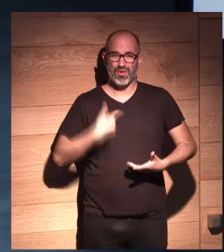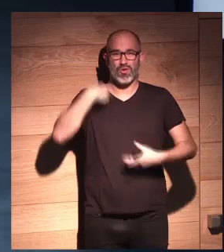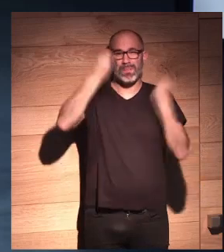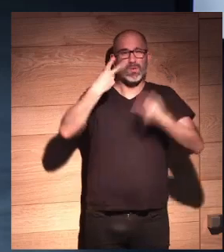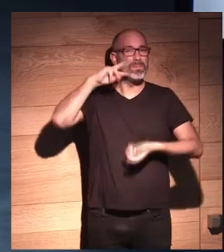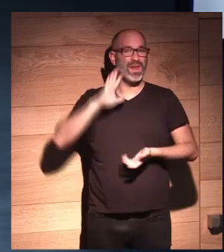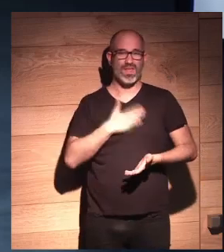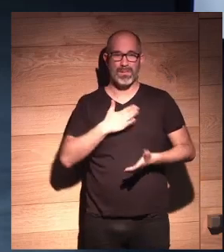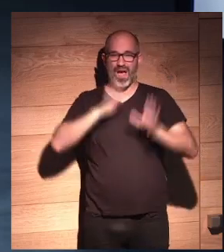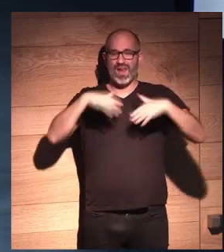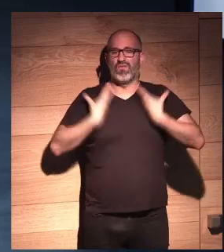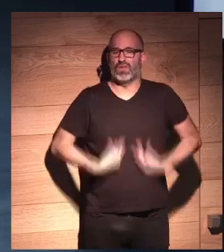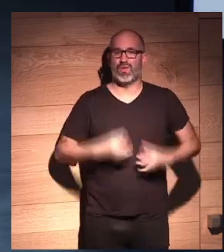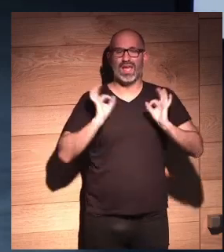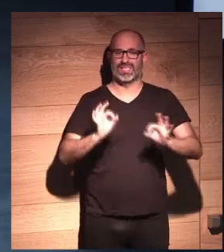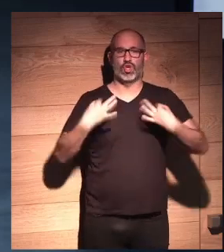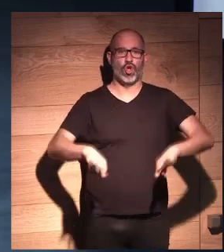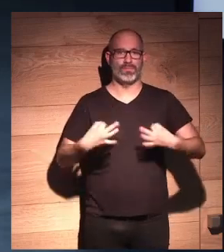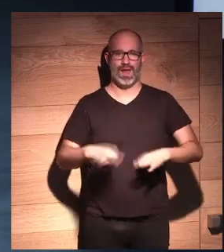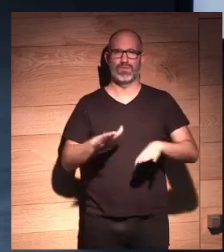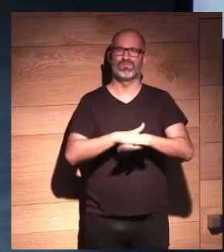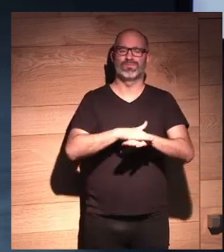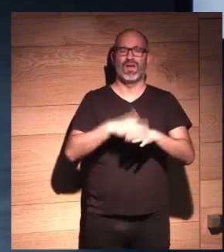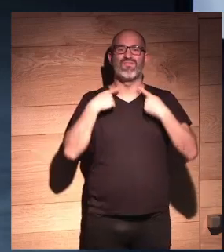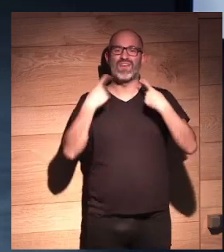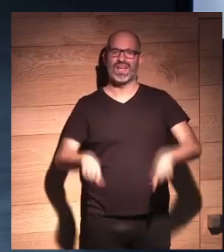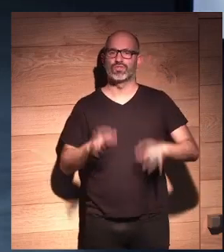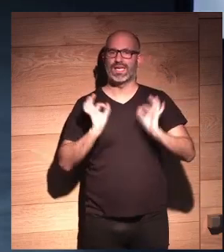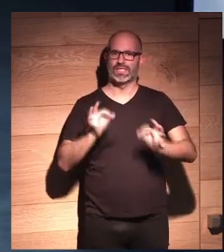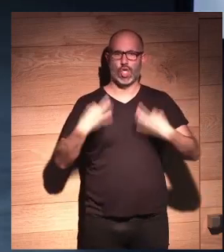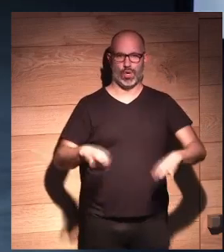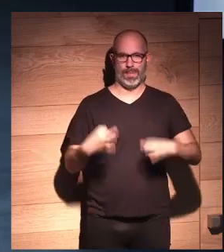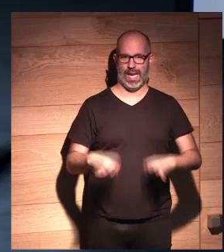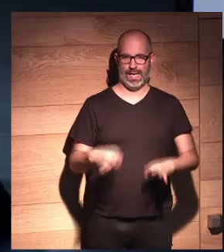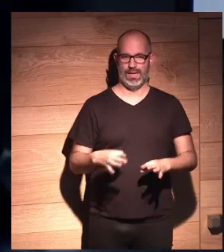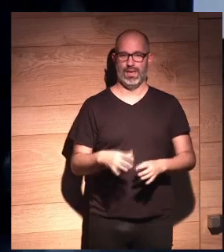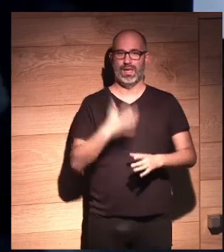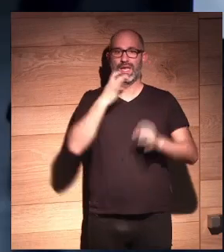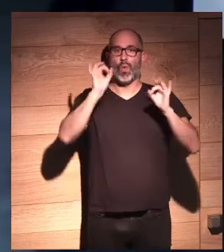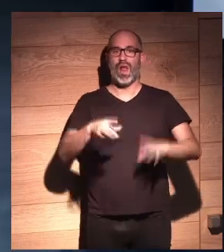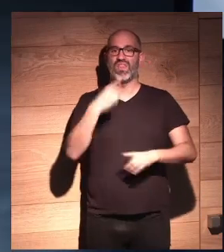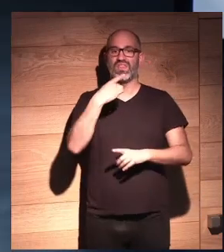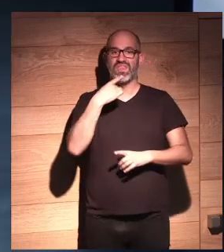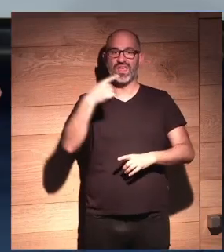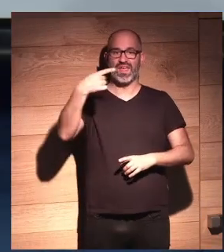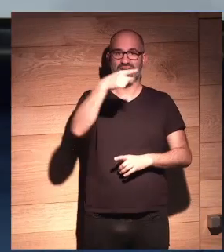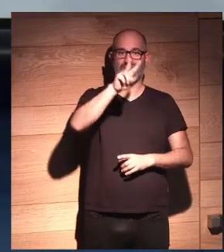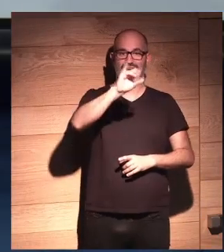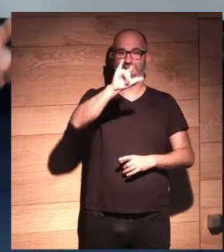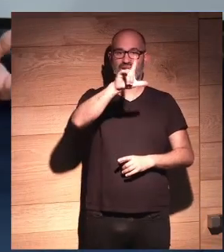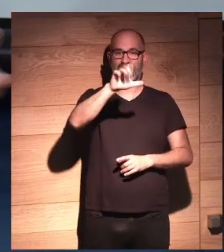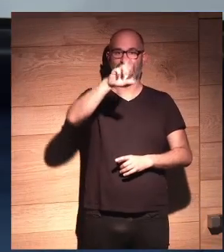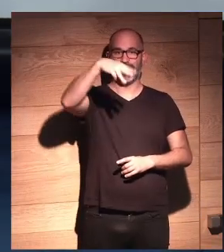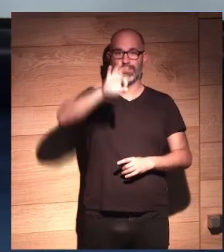mi experiencia, que la frustración es lo normal. La frustración no, perdón, el fracaso es lo normal. O sea, como dice Guillermo del Toro, que lo sabéis muy bien todos,